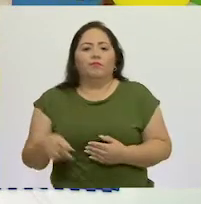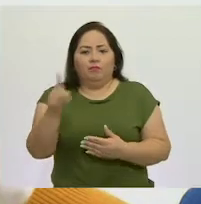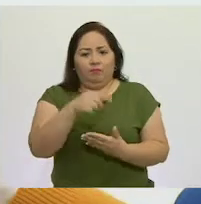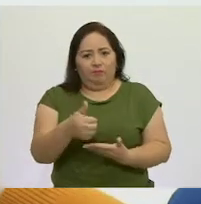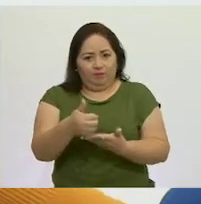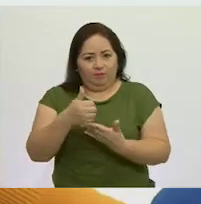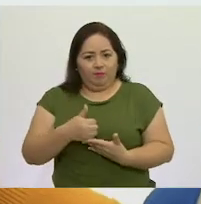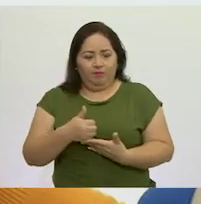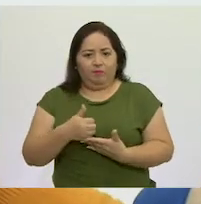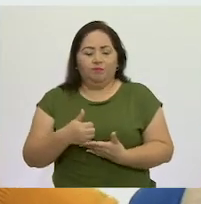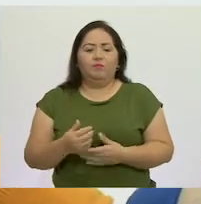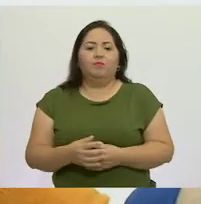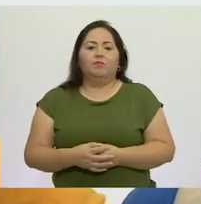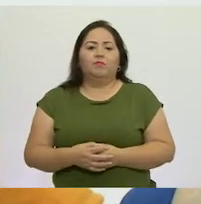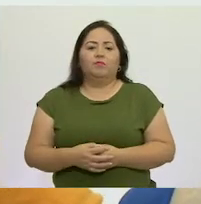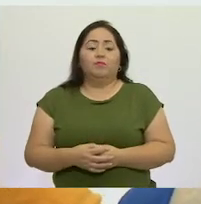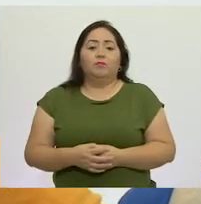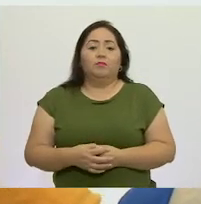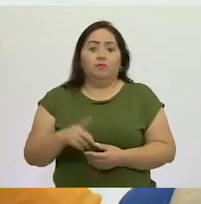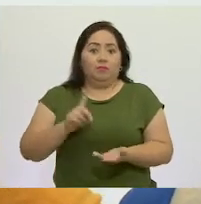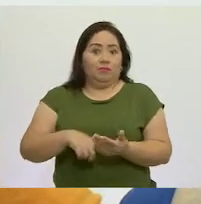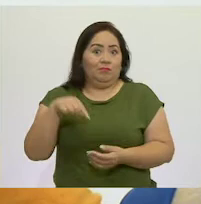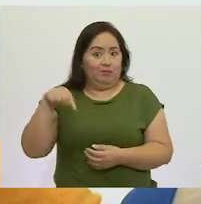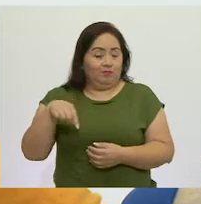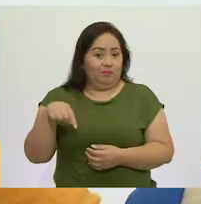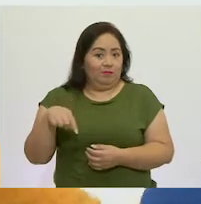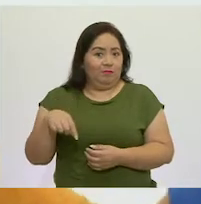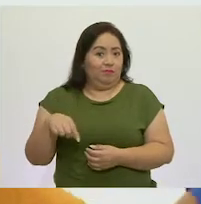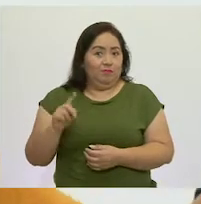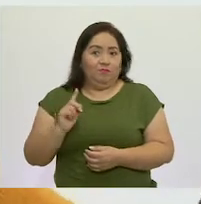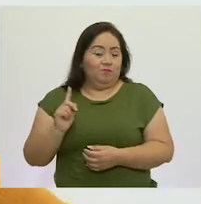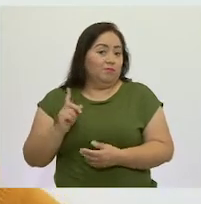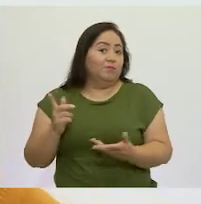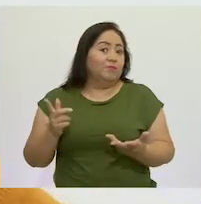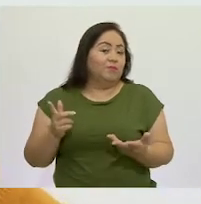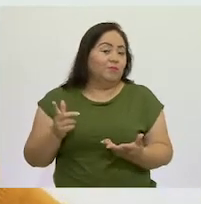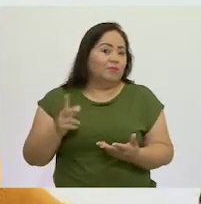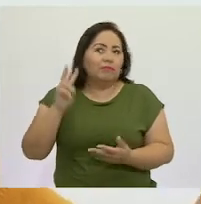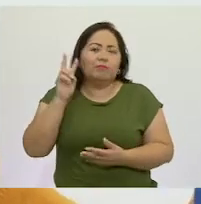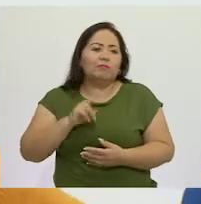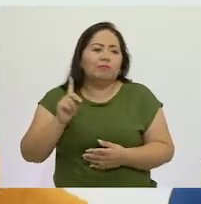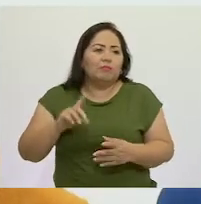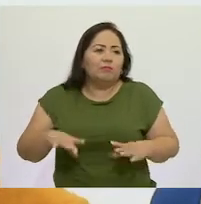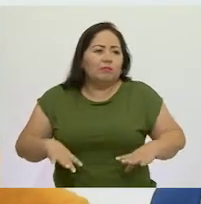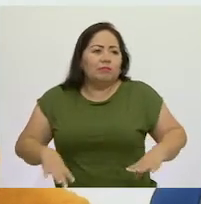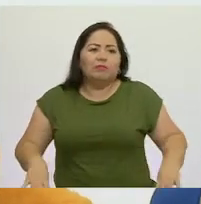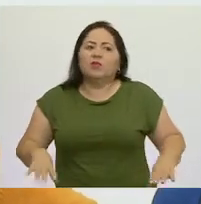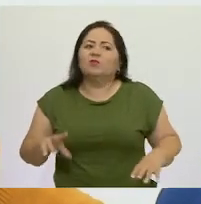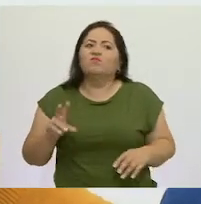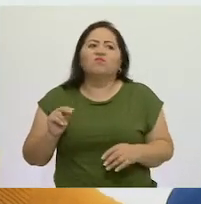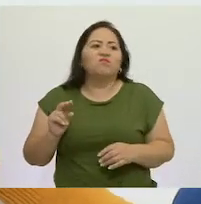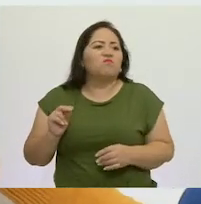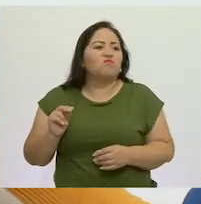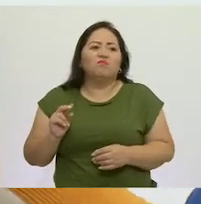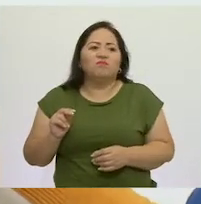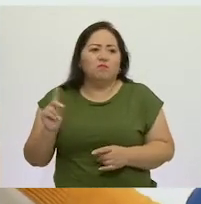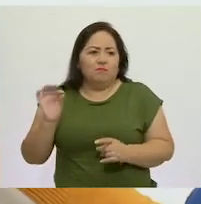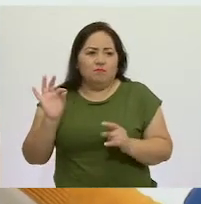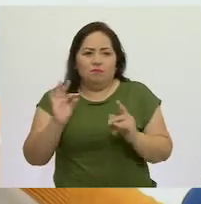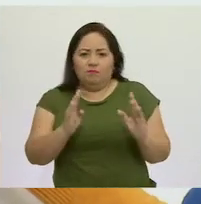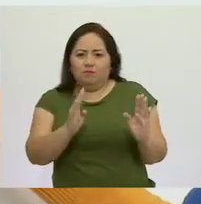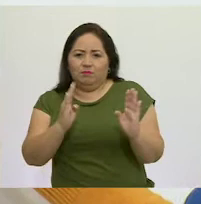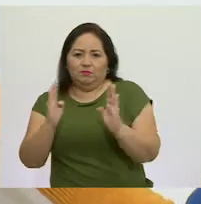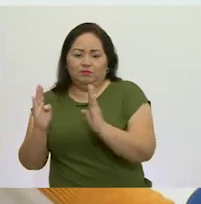Ayúdenme. ¿Será aquí? Ay, no, ¿verdad? La falda no queda. Pero si la